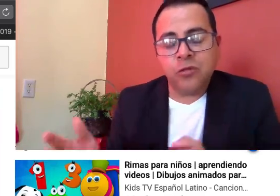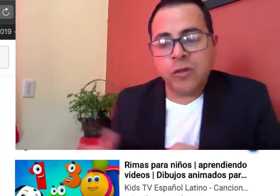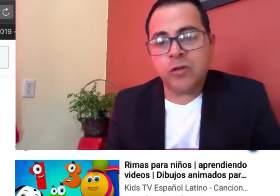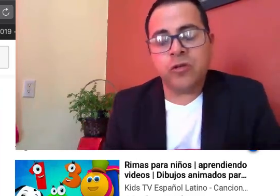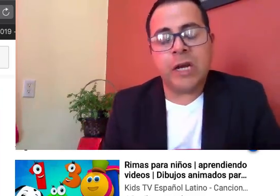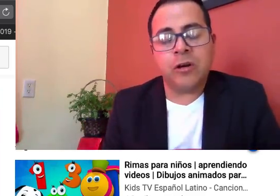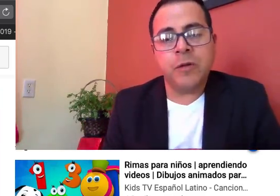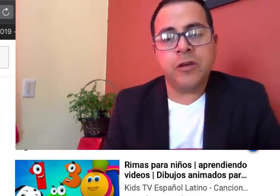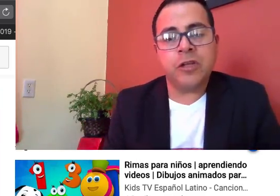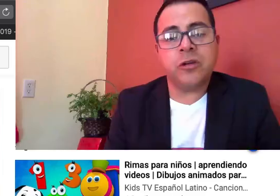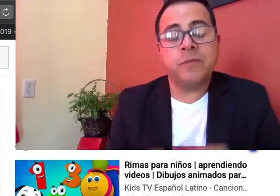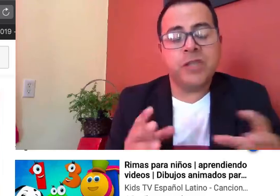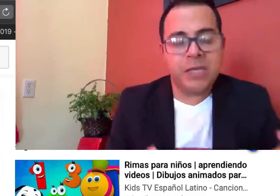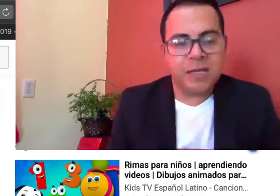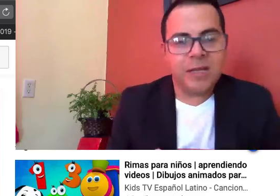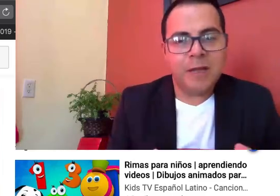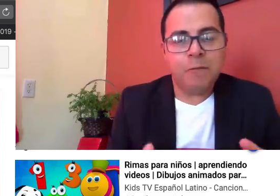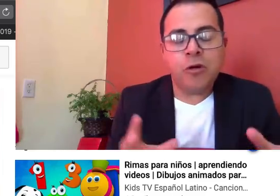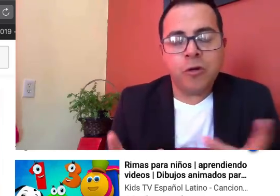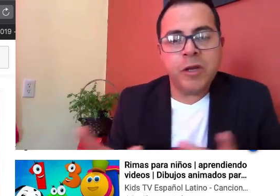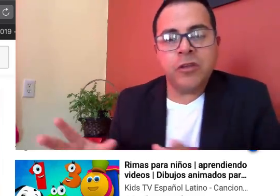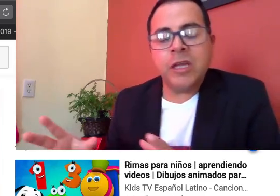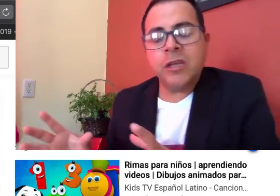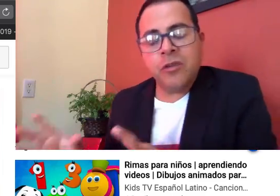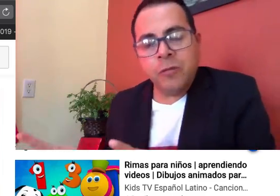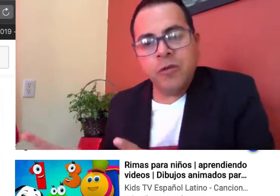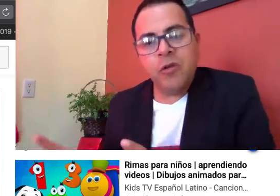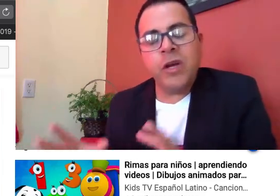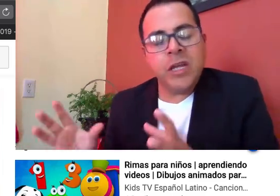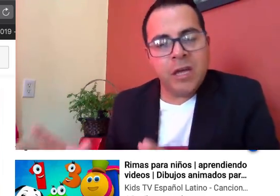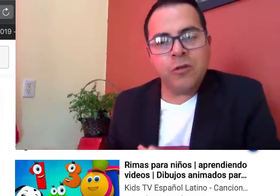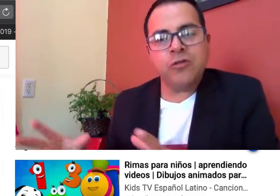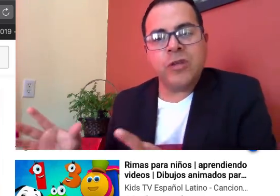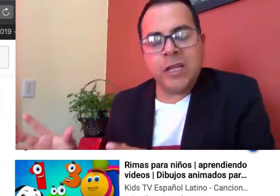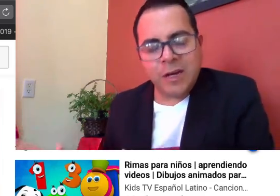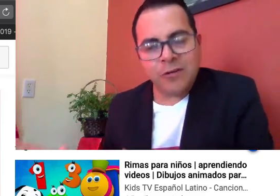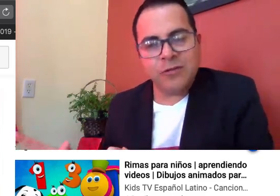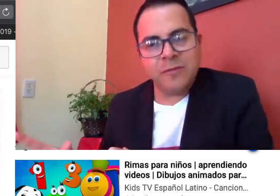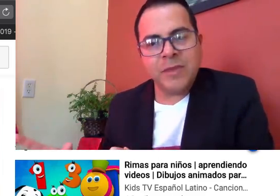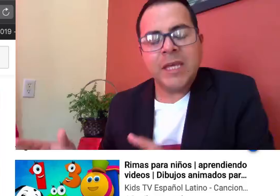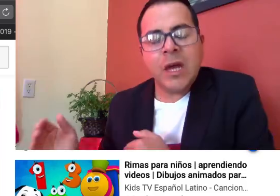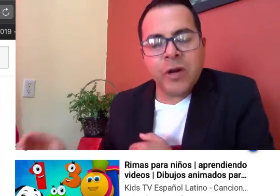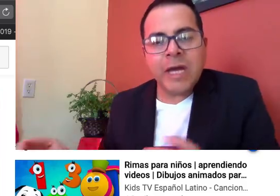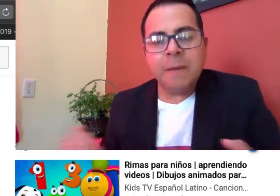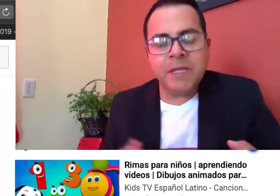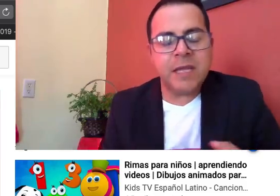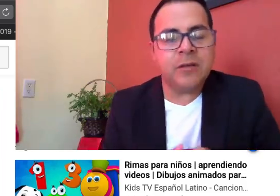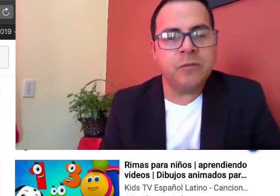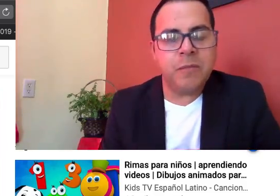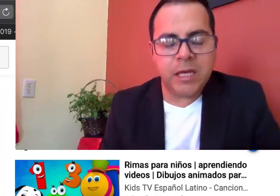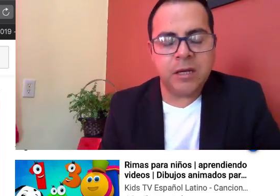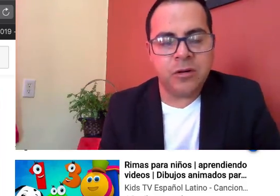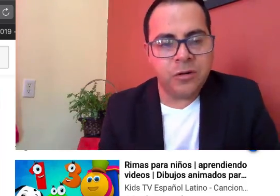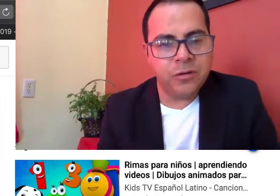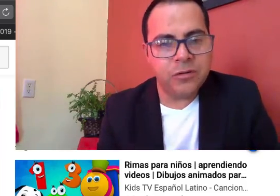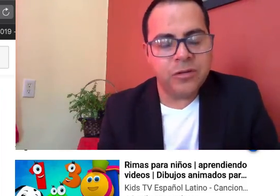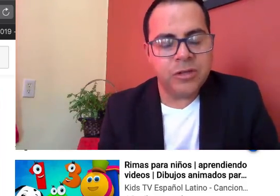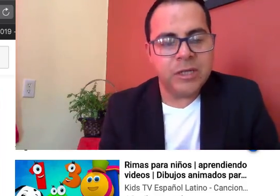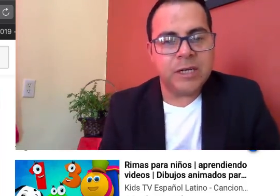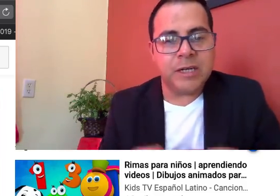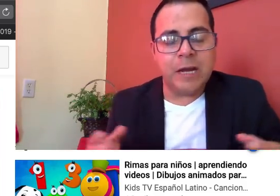el asunto es contra el gobierno de Trump. Sí, pero el gobierno de Trump lo eligieron los ciudadanos. Y aunque haya amistad con